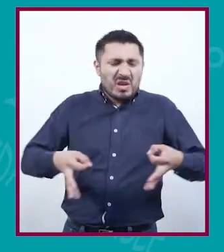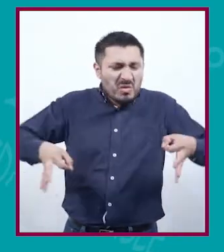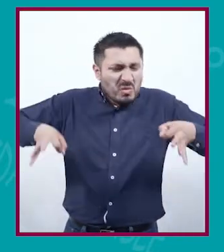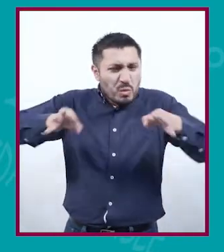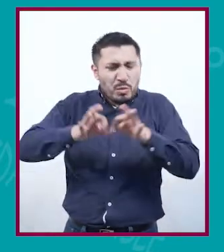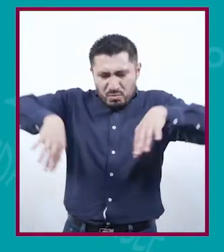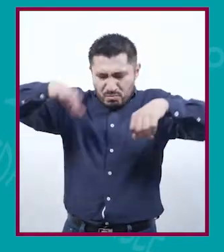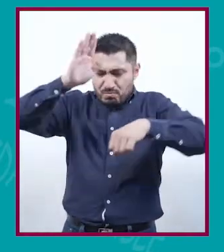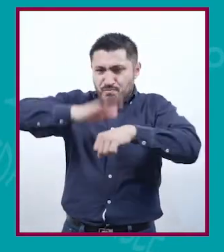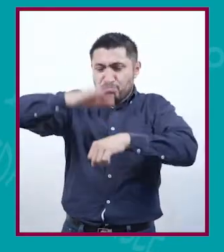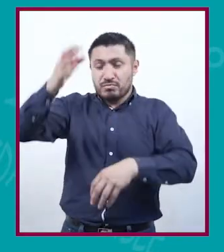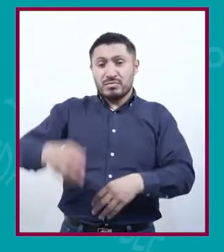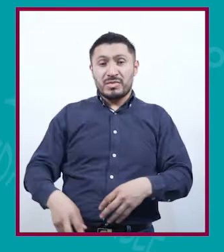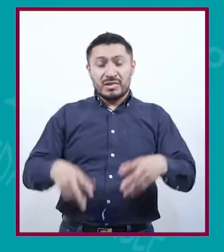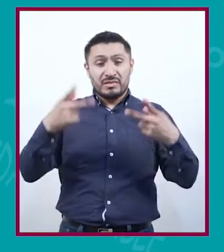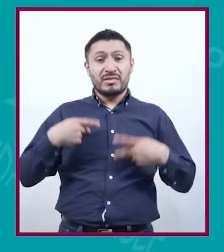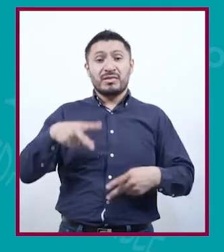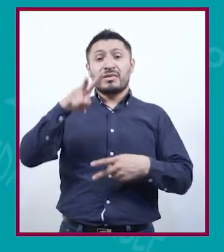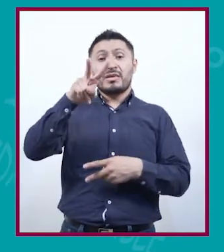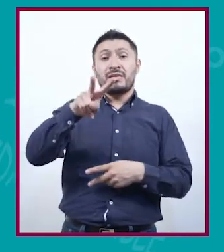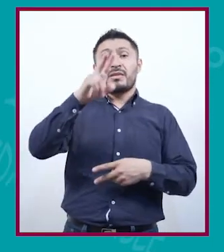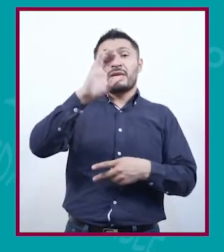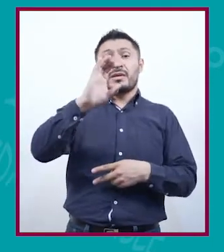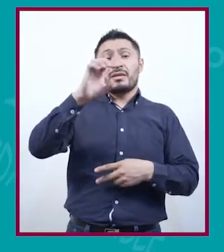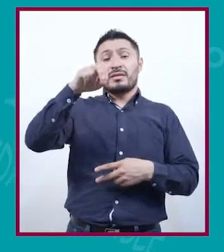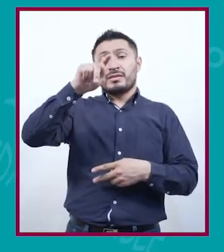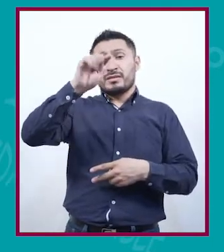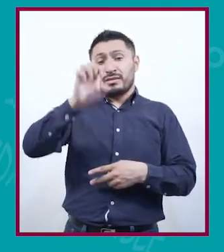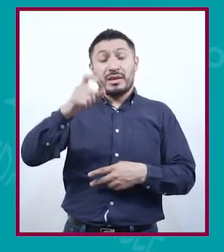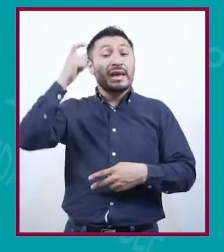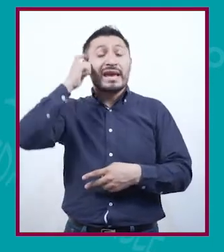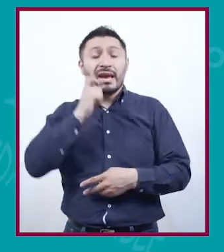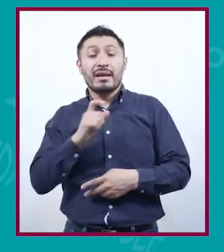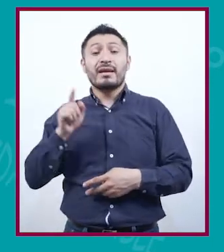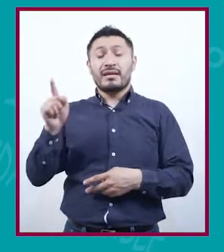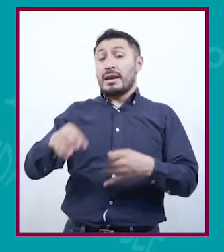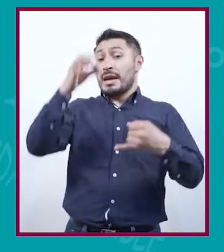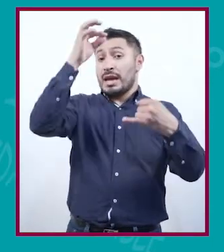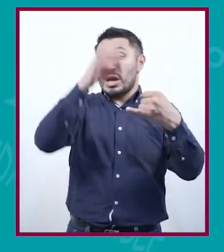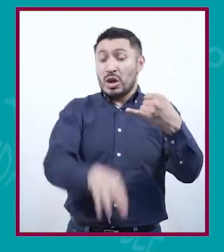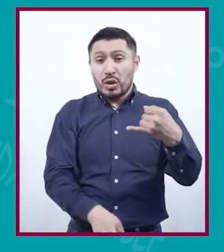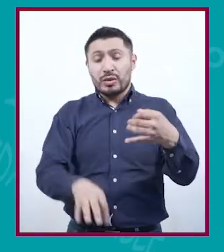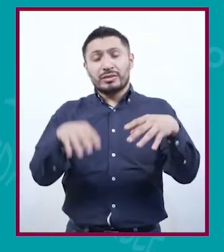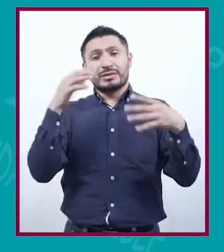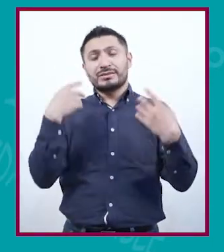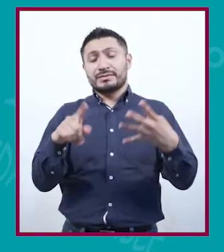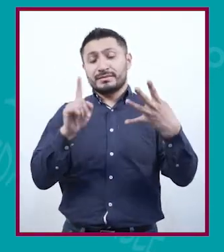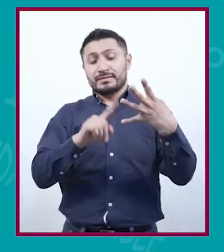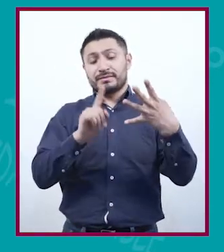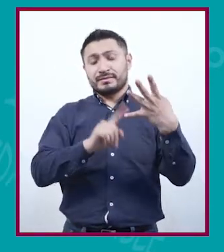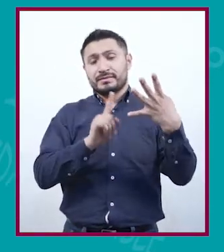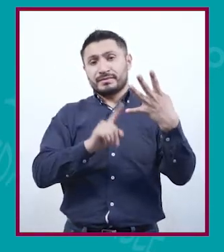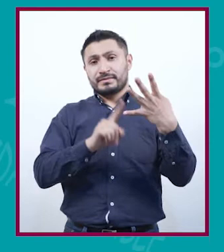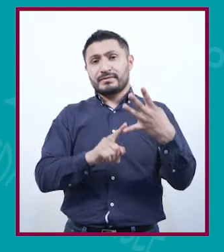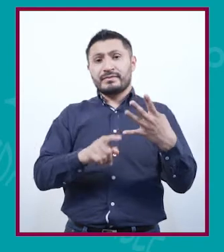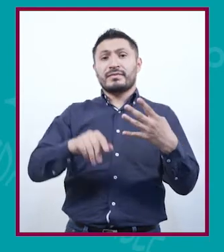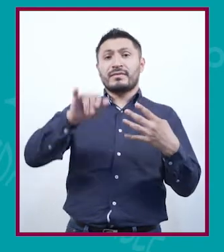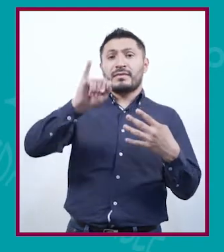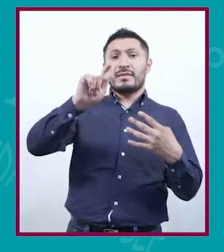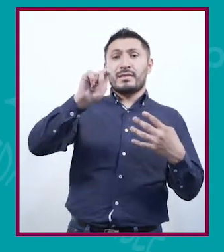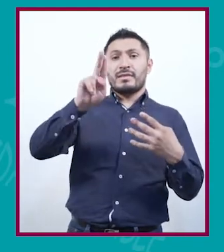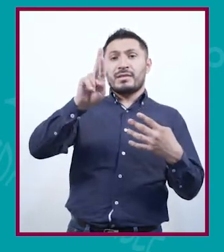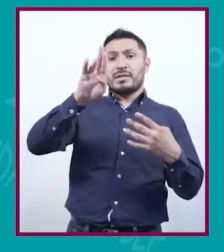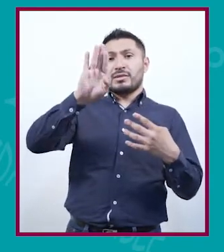el principal partidario de Vicente Guerrero, ¿no? Y como última etapa fue Agustín de Iturbide